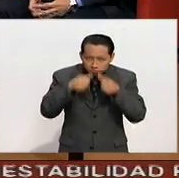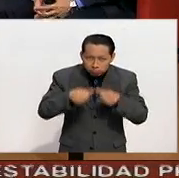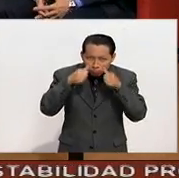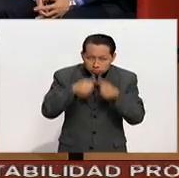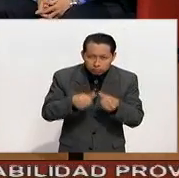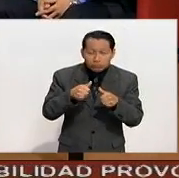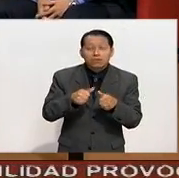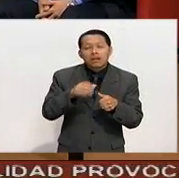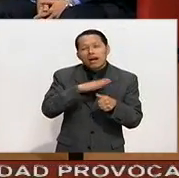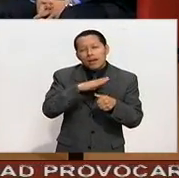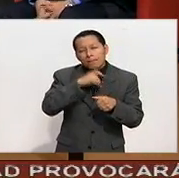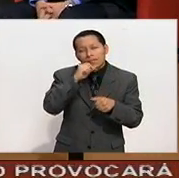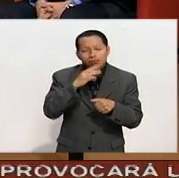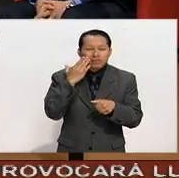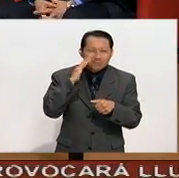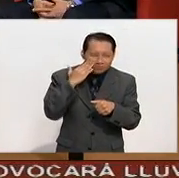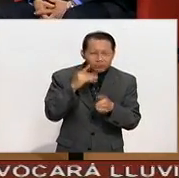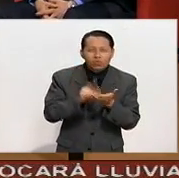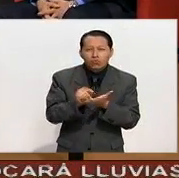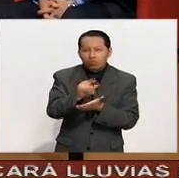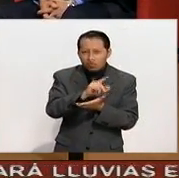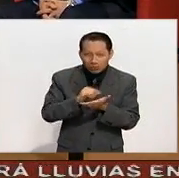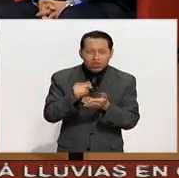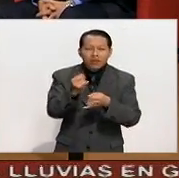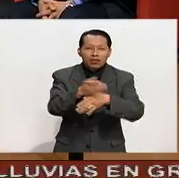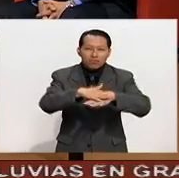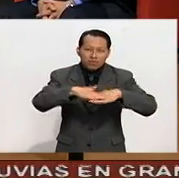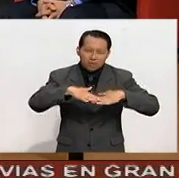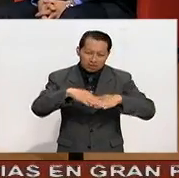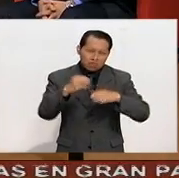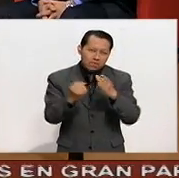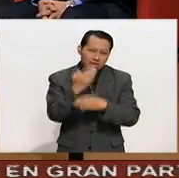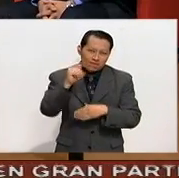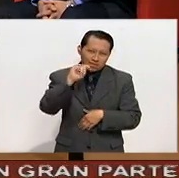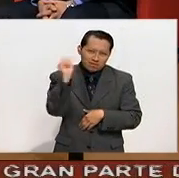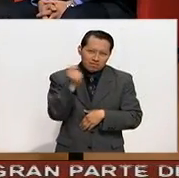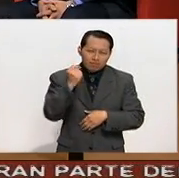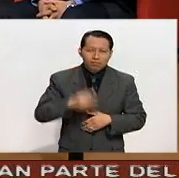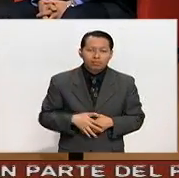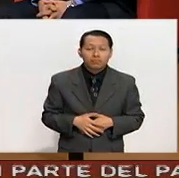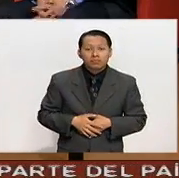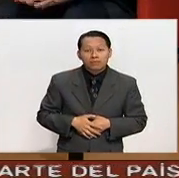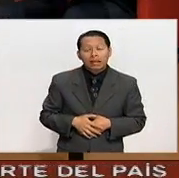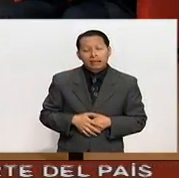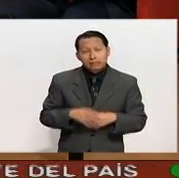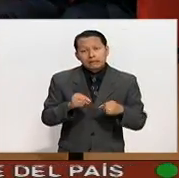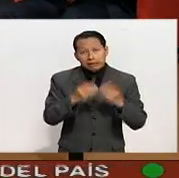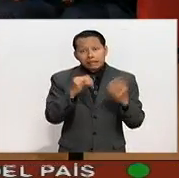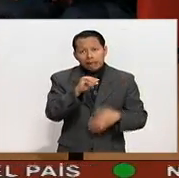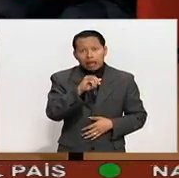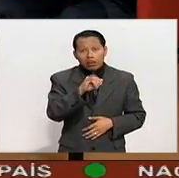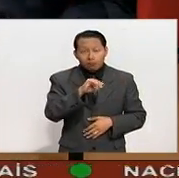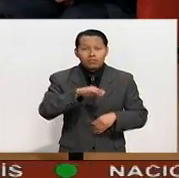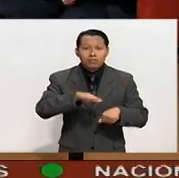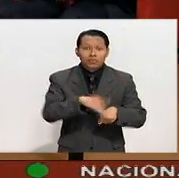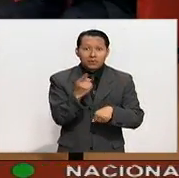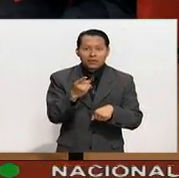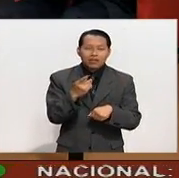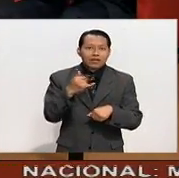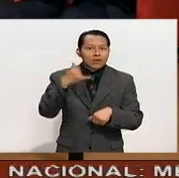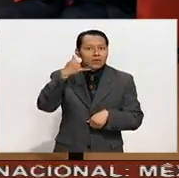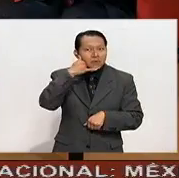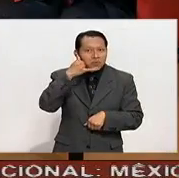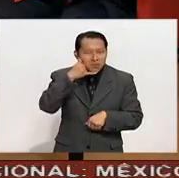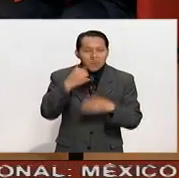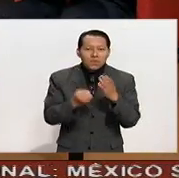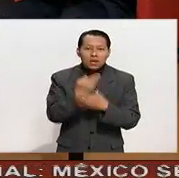a las redes sociales y a la información, que es algo que nos ha traído las nuevas tecnologías. Claro, porque además es irreversible, es decir, ya el uso del celular y las